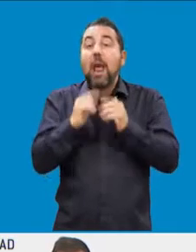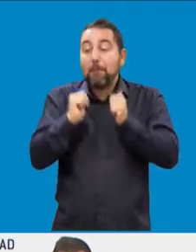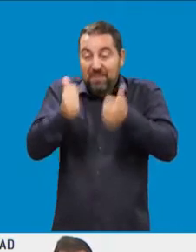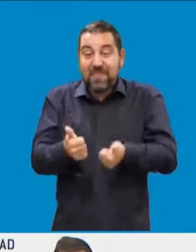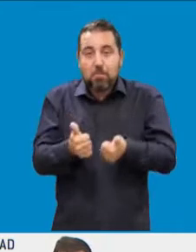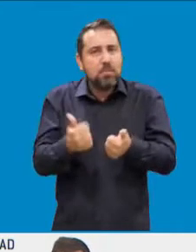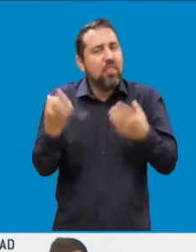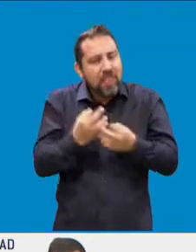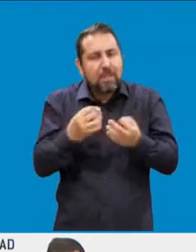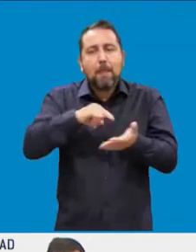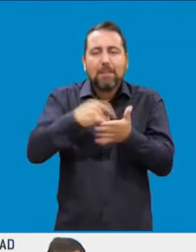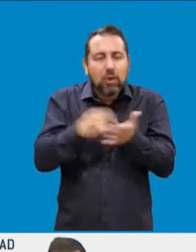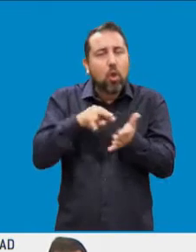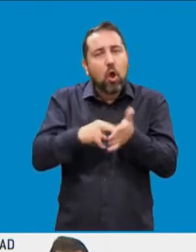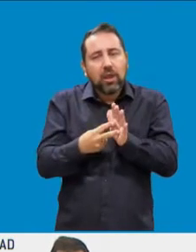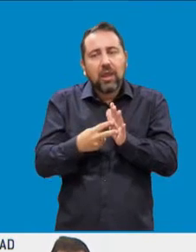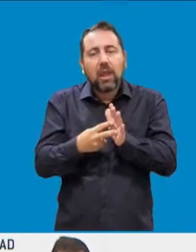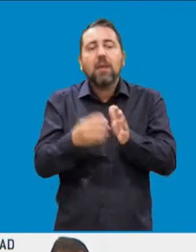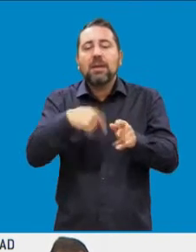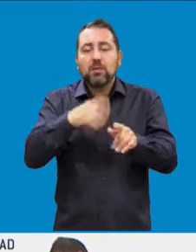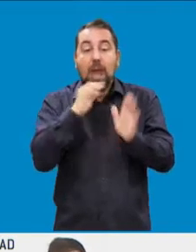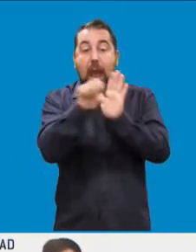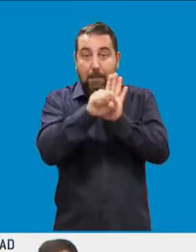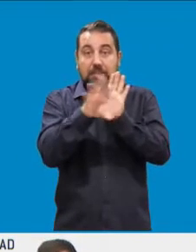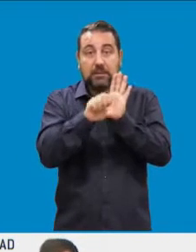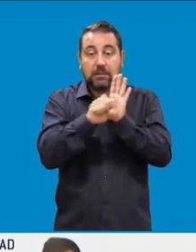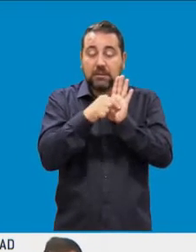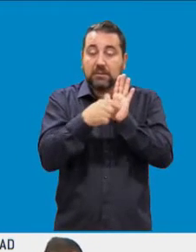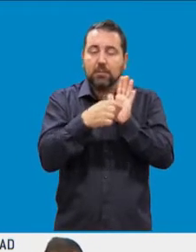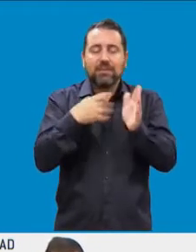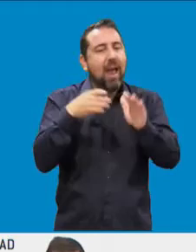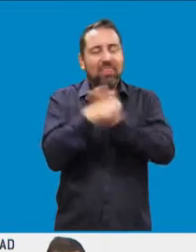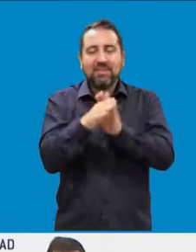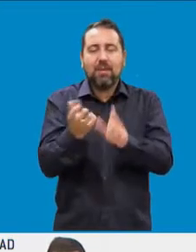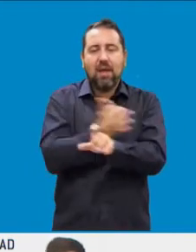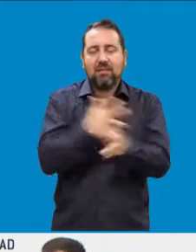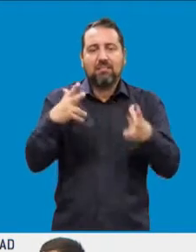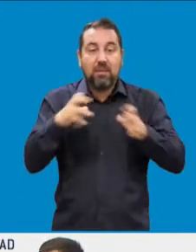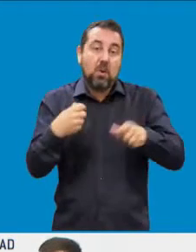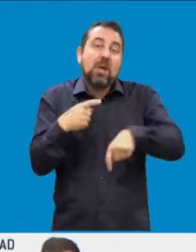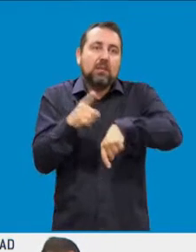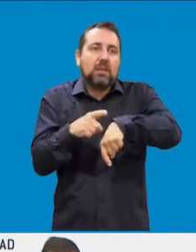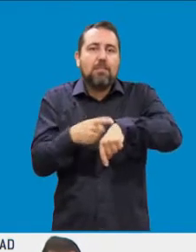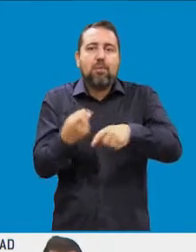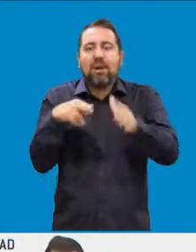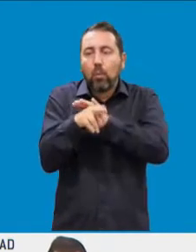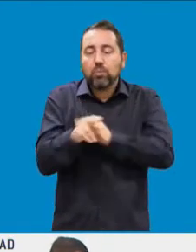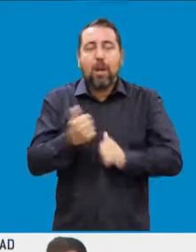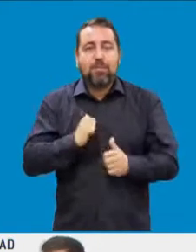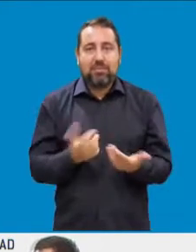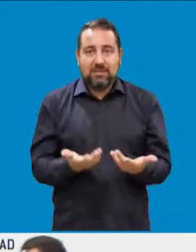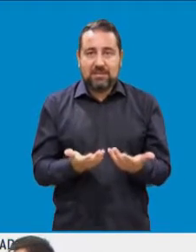código, sino desarrollando una metodología que desde un principio permita ir desarrollando estas apps móviles de una manera que sean accesibles para